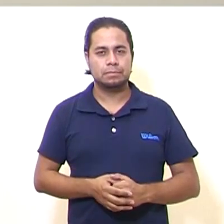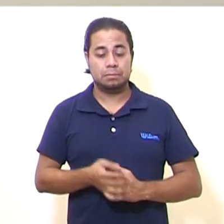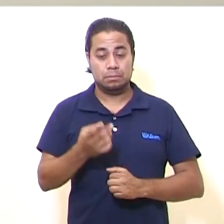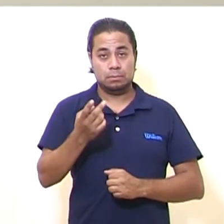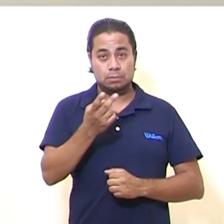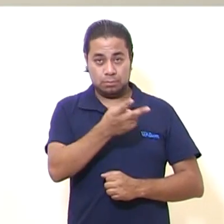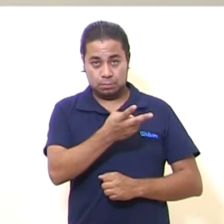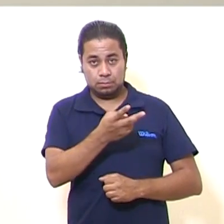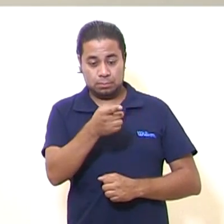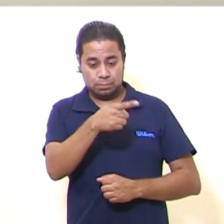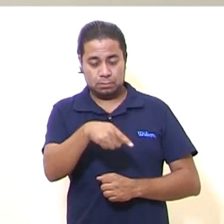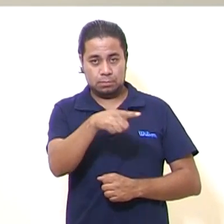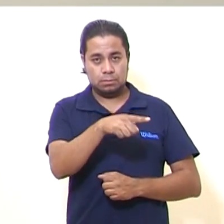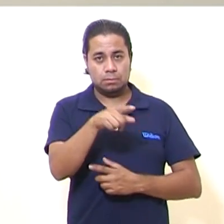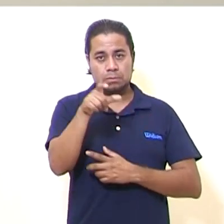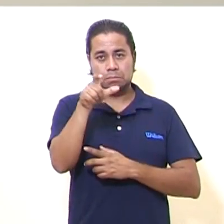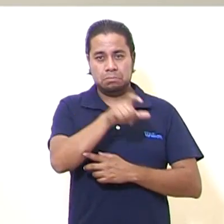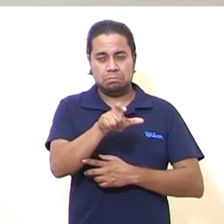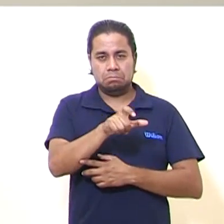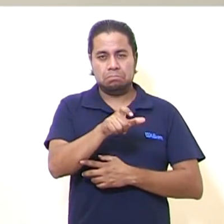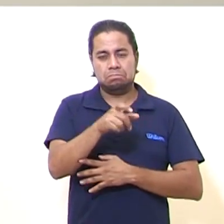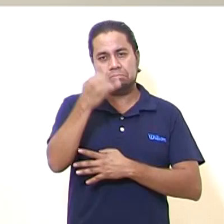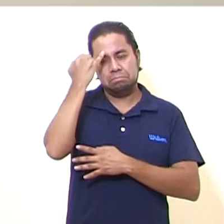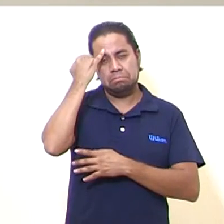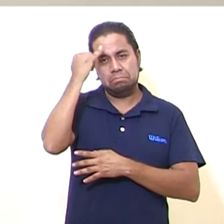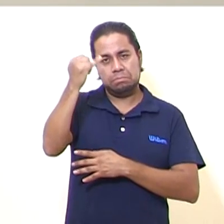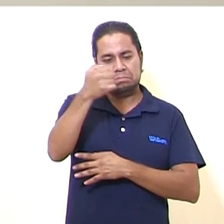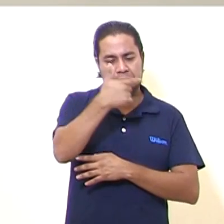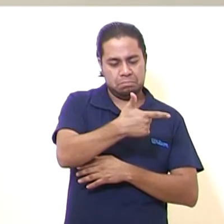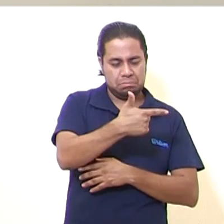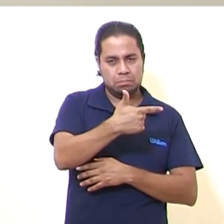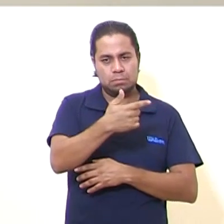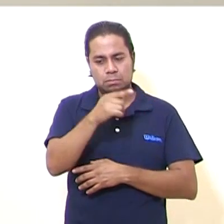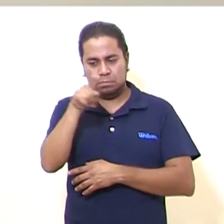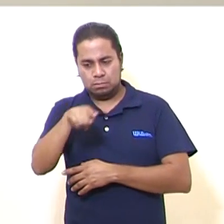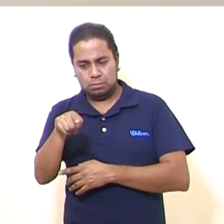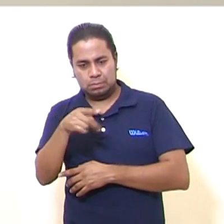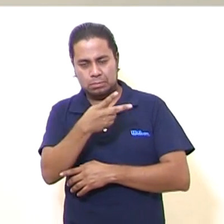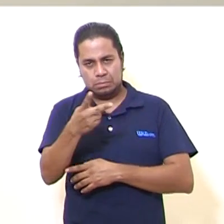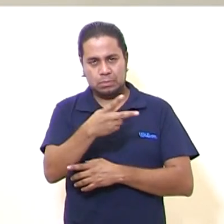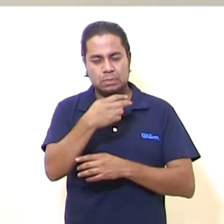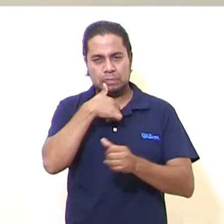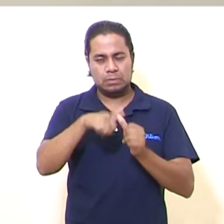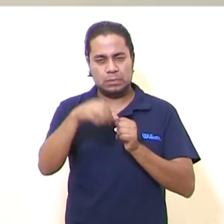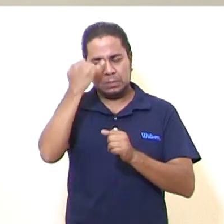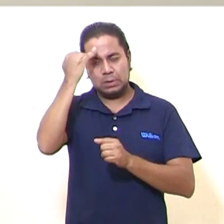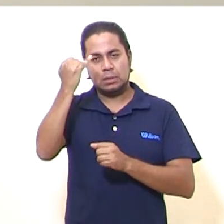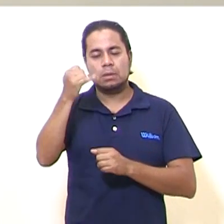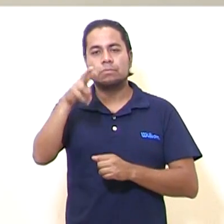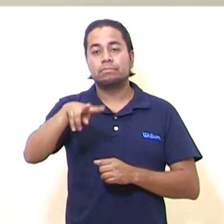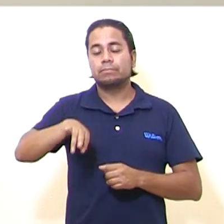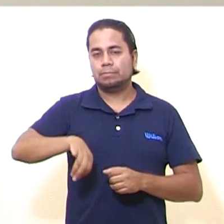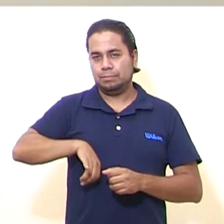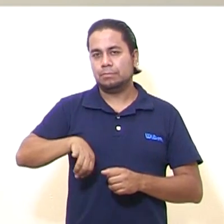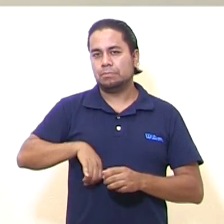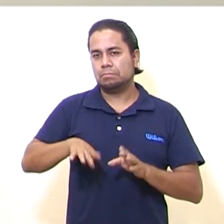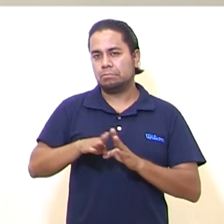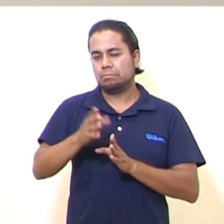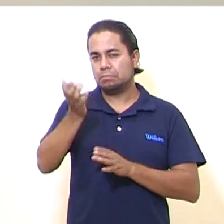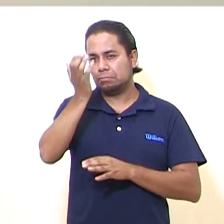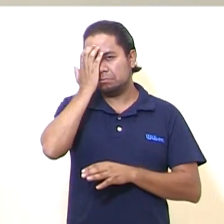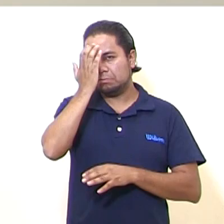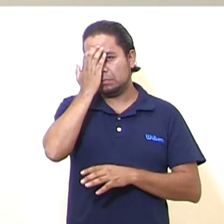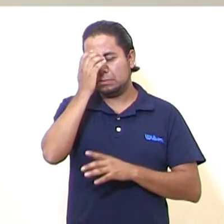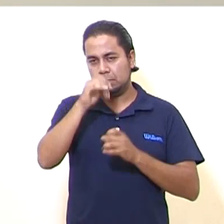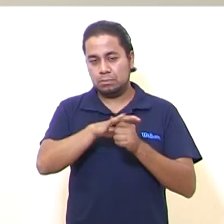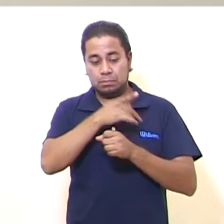Ellos, cuando fundaron o inventaron estos dos vocablos, fue muy interesante conocer esta parte, porque a